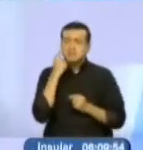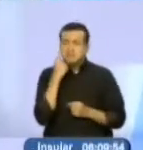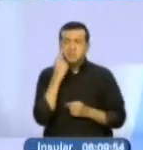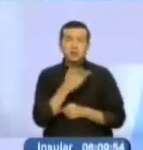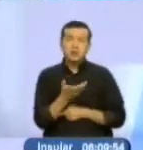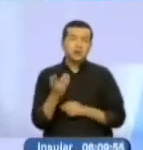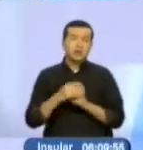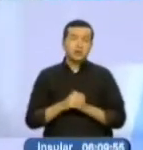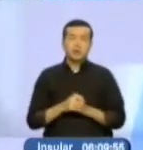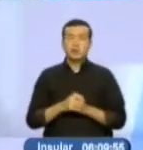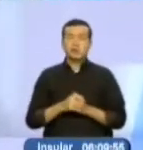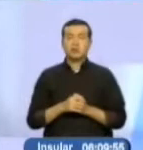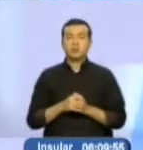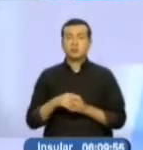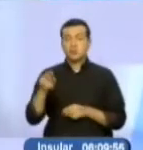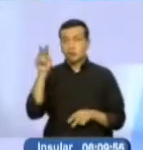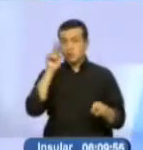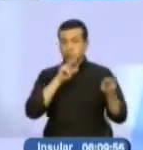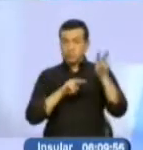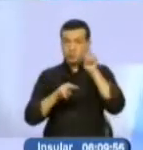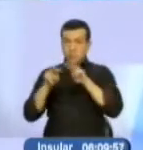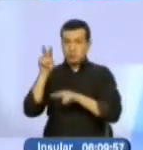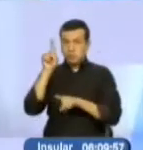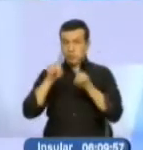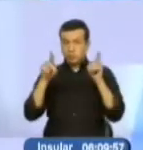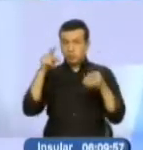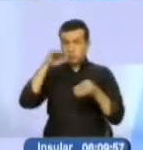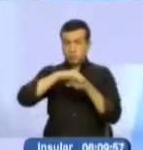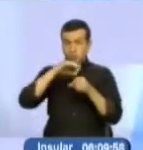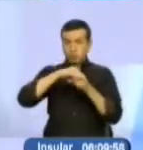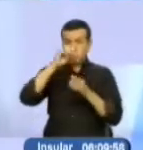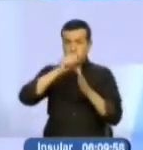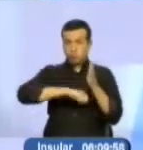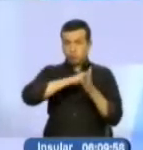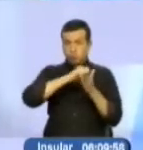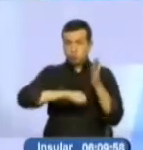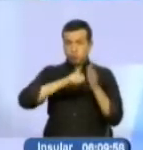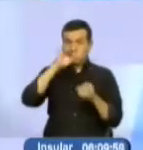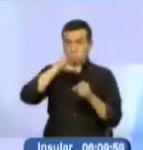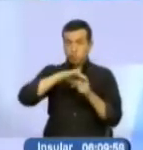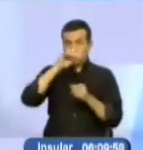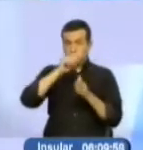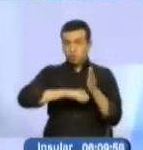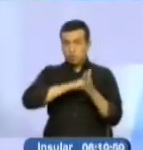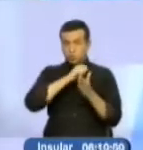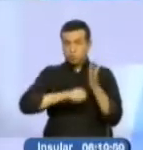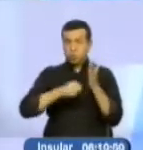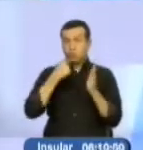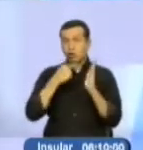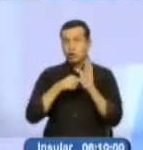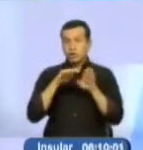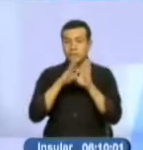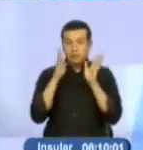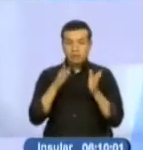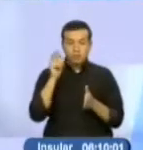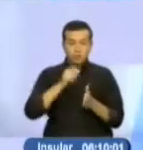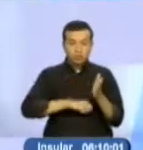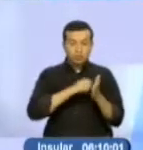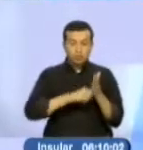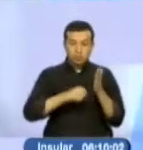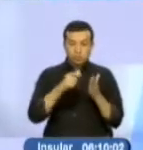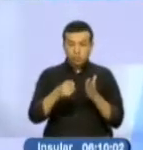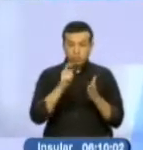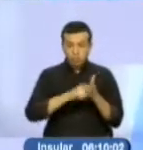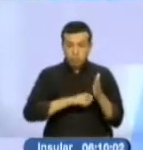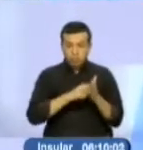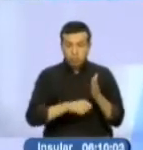era la evaluación de algunos votos nulos por ejemplo votos que en la mesa pudieron haberse considerado nulos